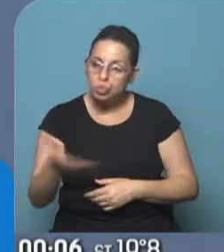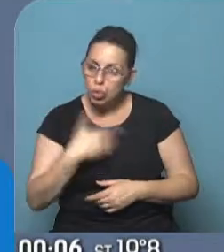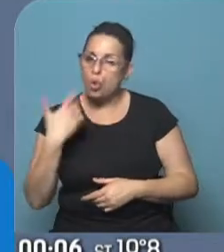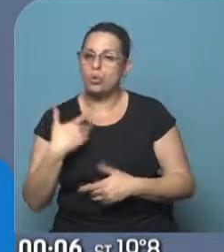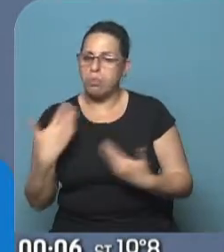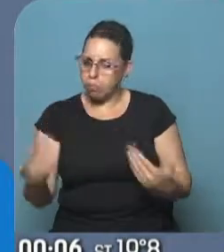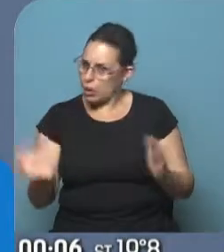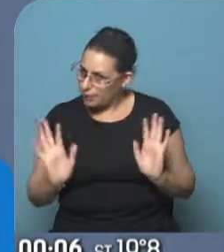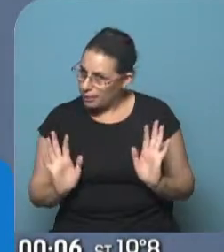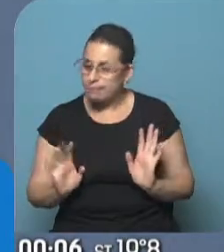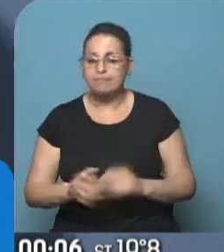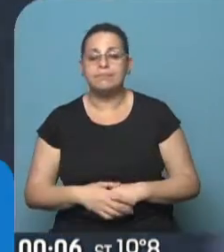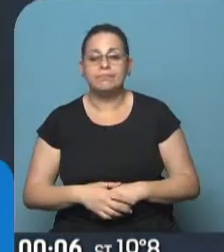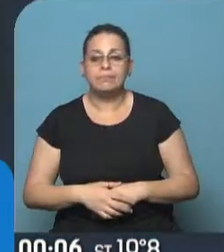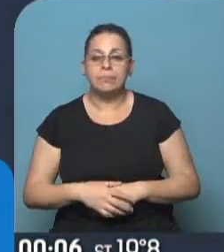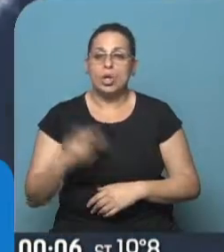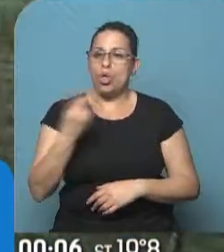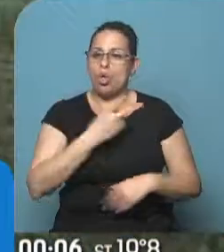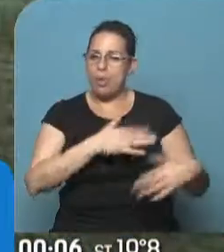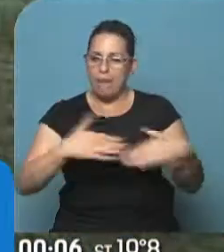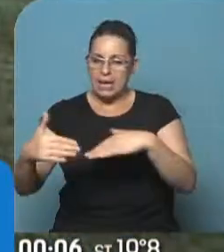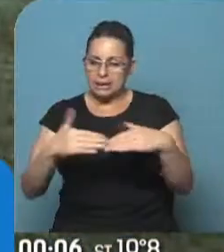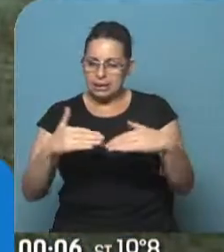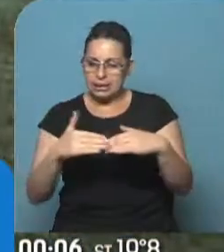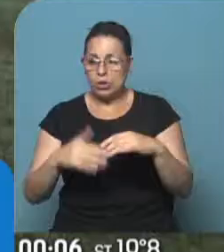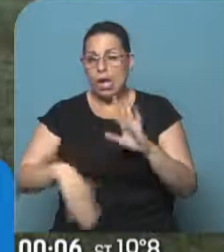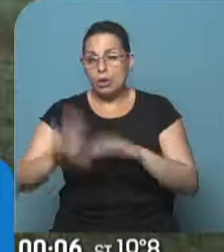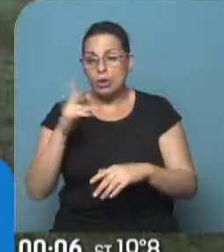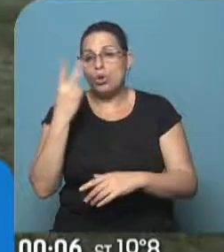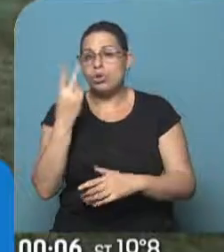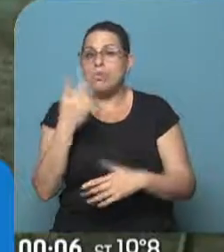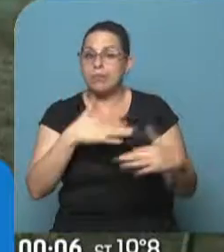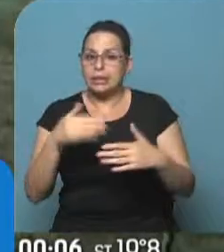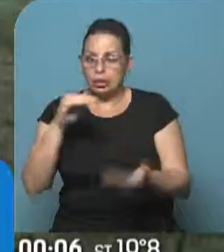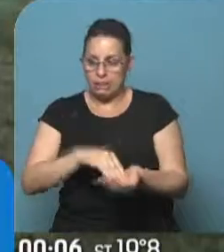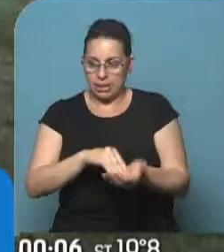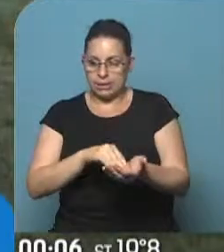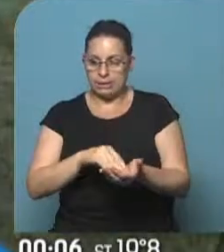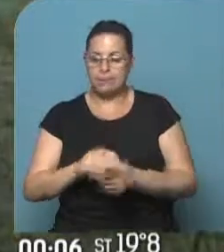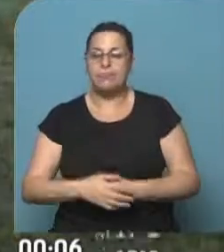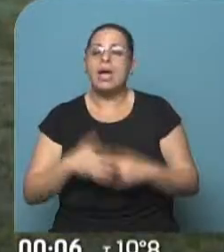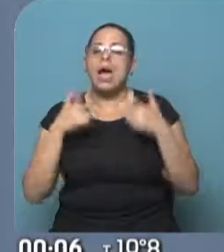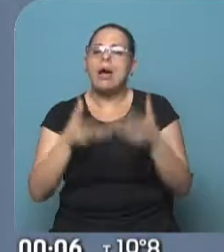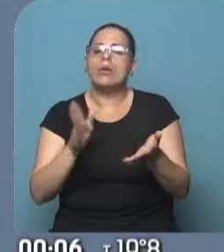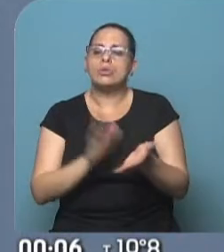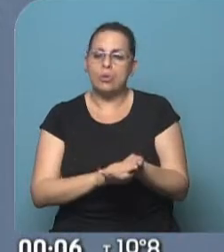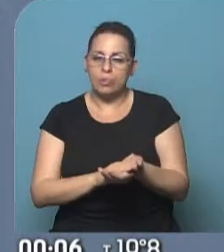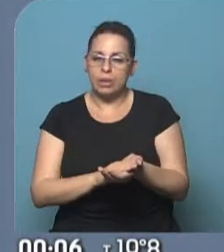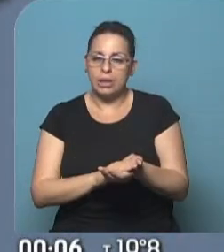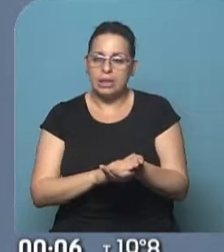una oportunidad, pero son estos dos partidos y quizás dos partidos más. O sea, estamos hablando